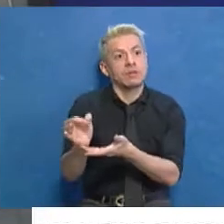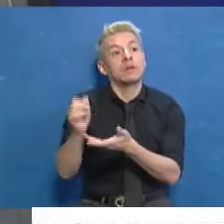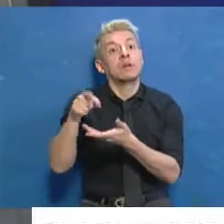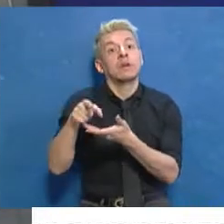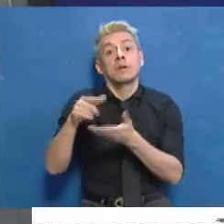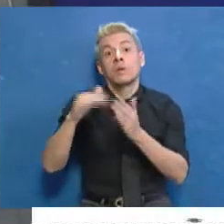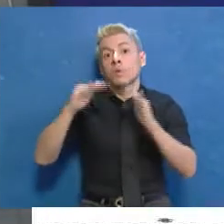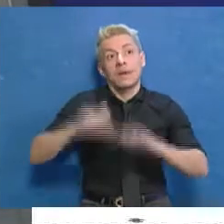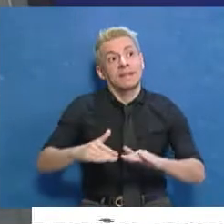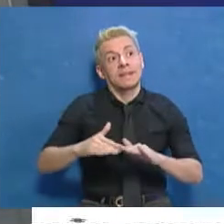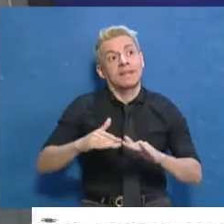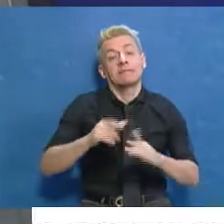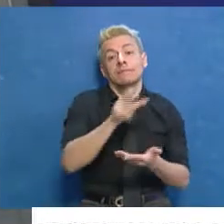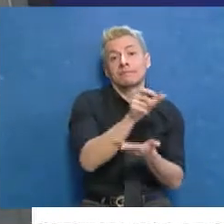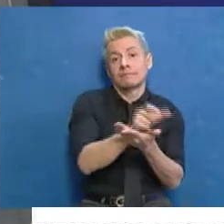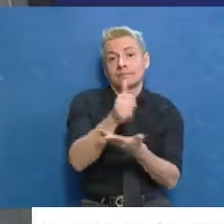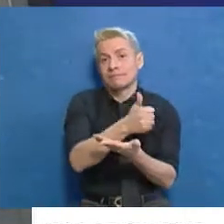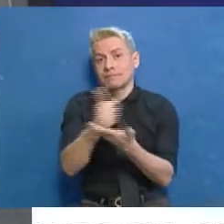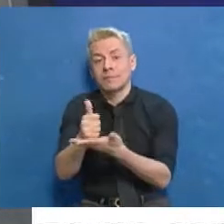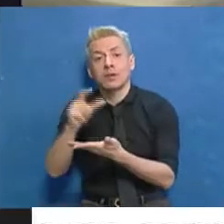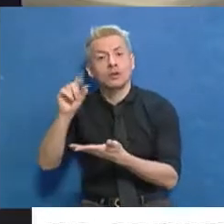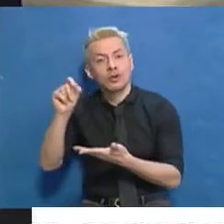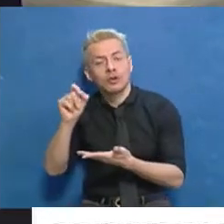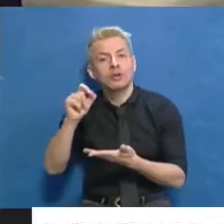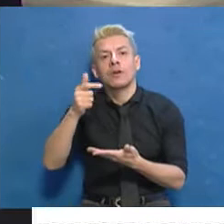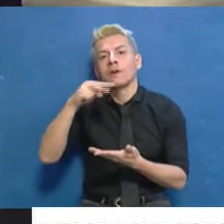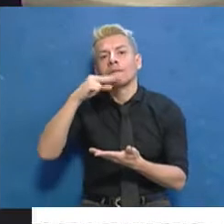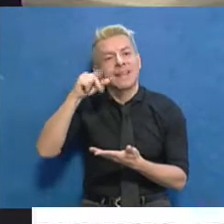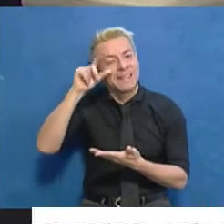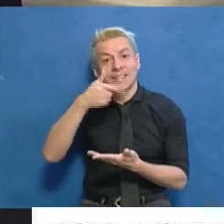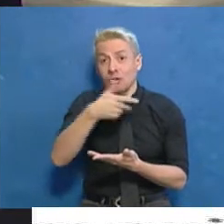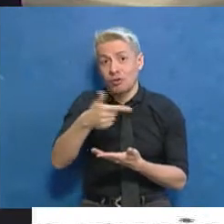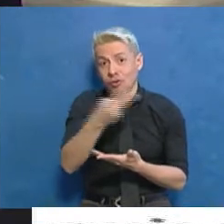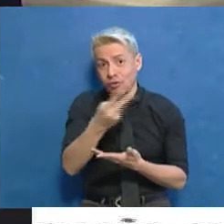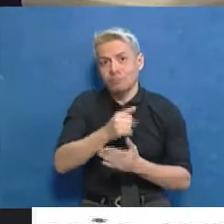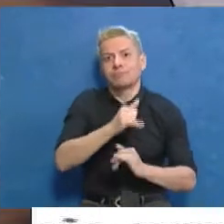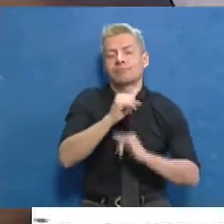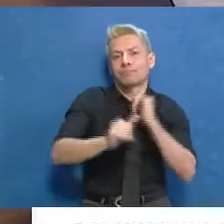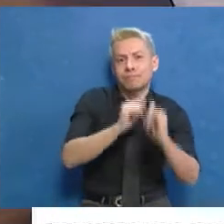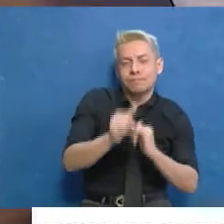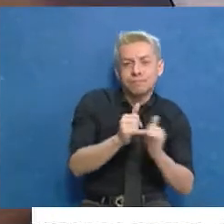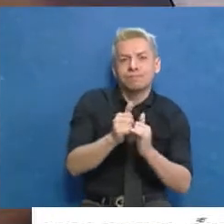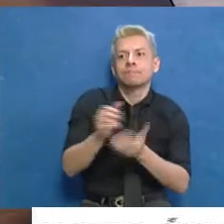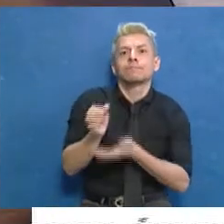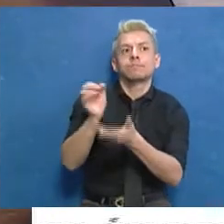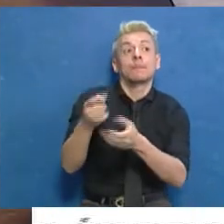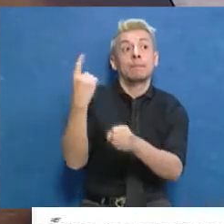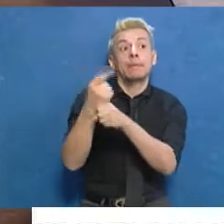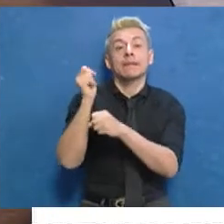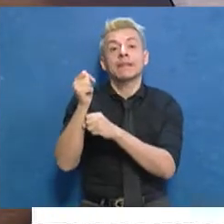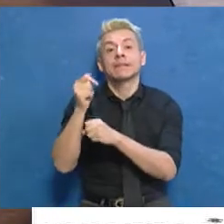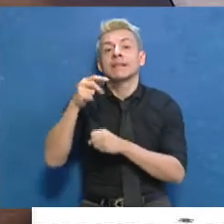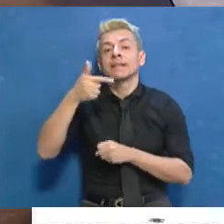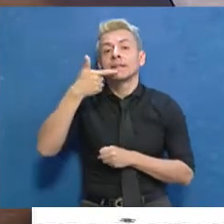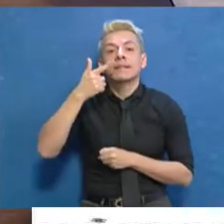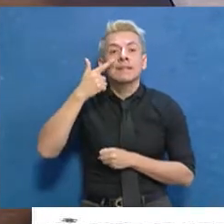la conducción de Vanessa Flores y Sergio Coco Gras. Quien dio inicio a la entrega del galardón fue Silvina Alonso,